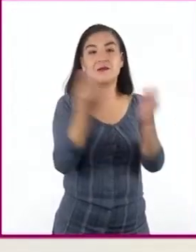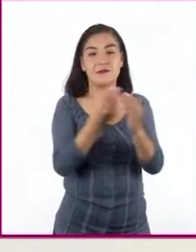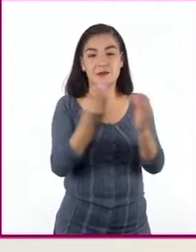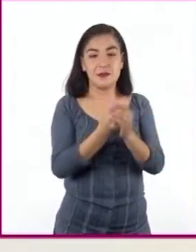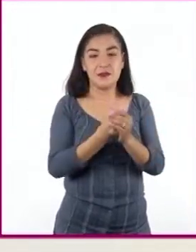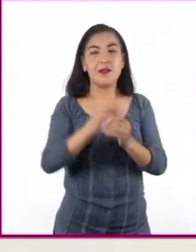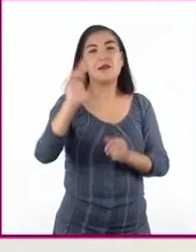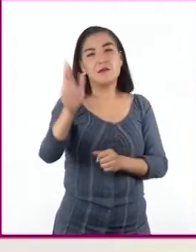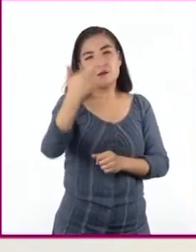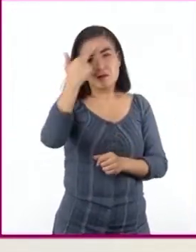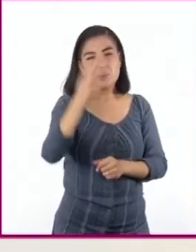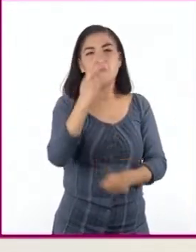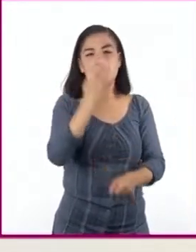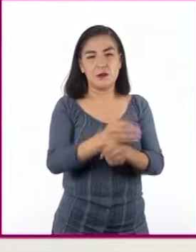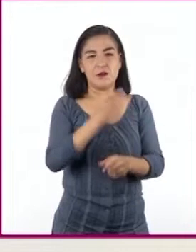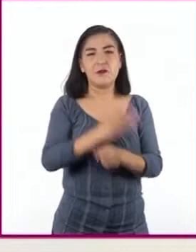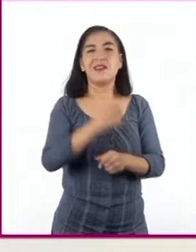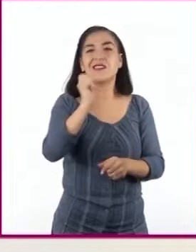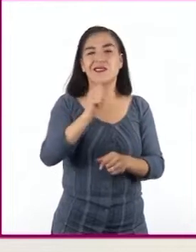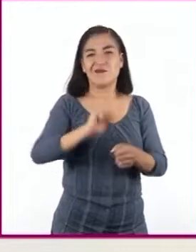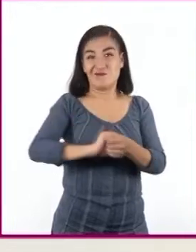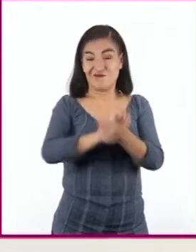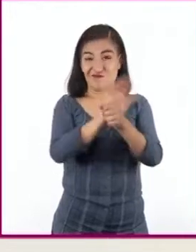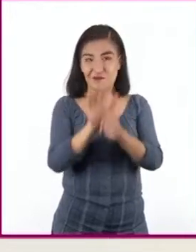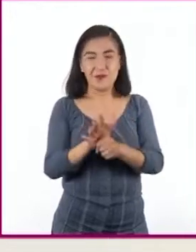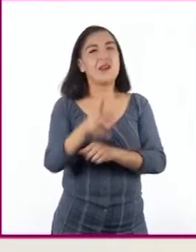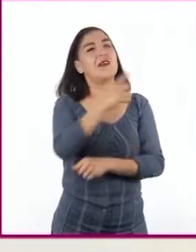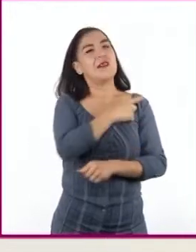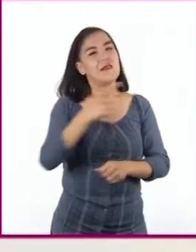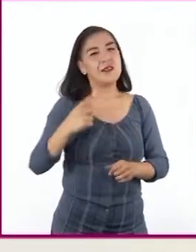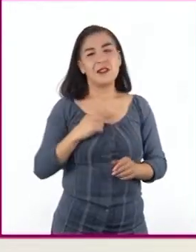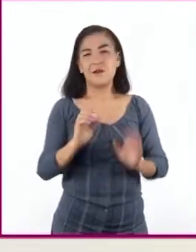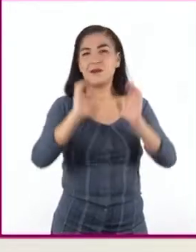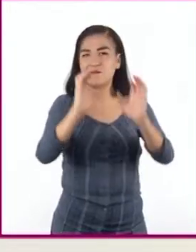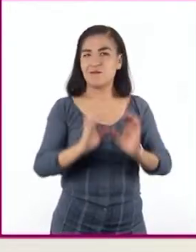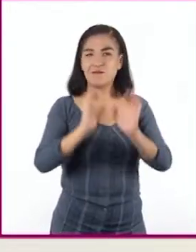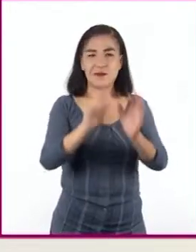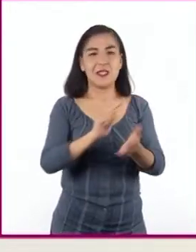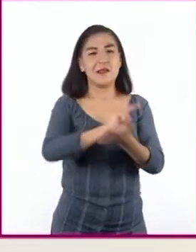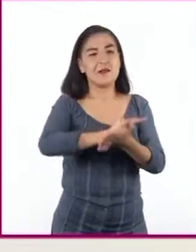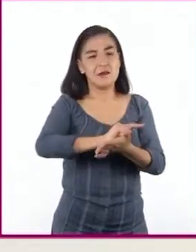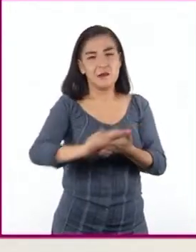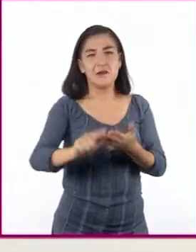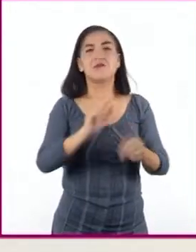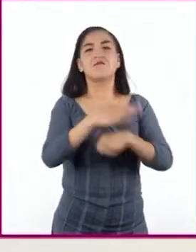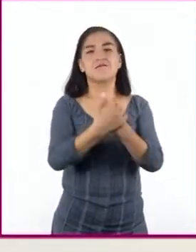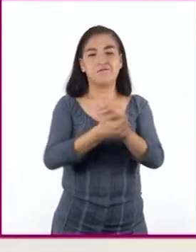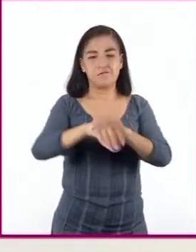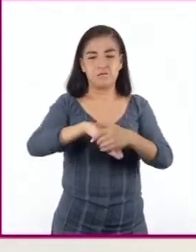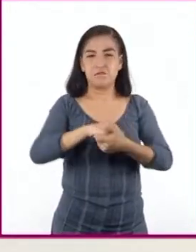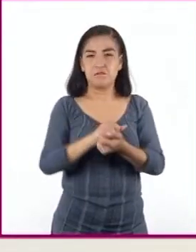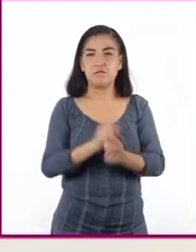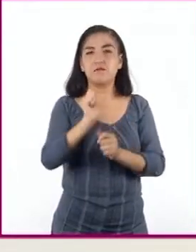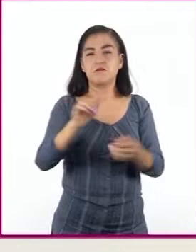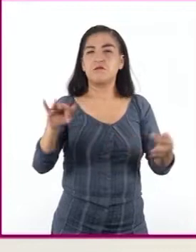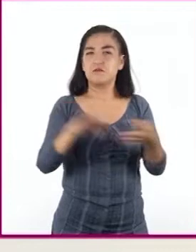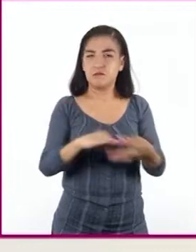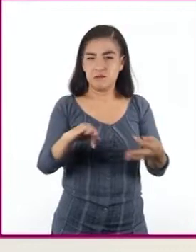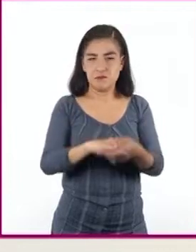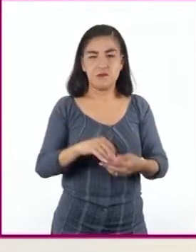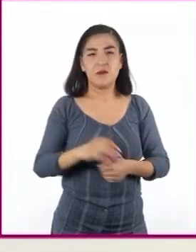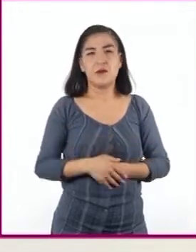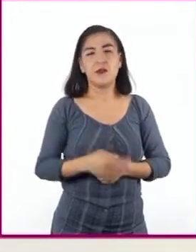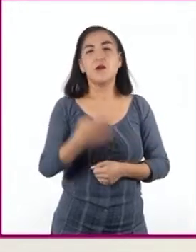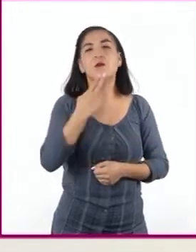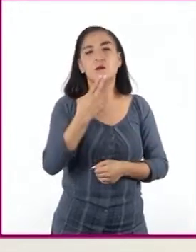esta contingencia sanitaria debemos mantener las medidas de higiene como el lavado constante de las manos y el